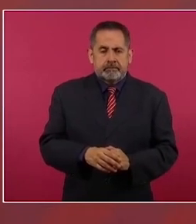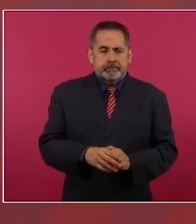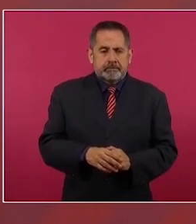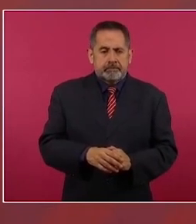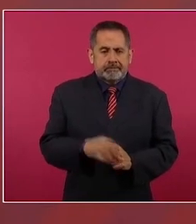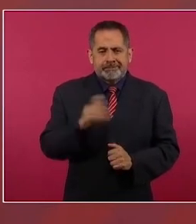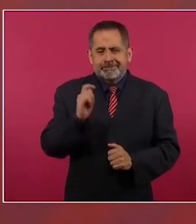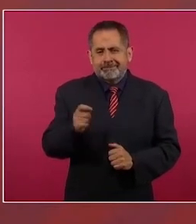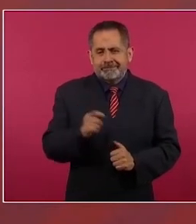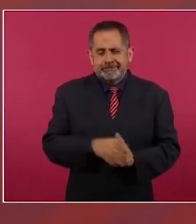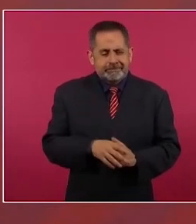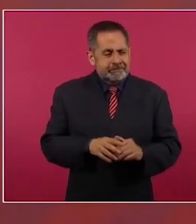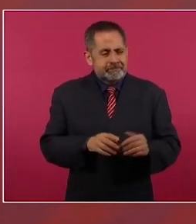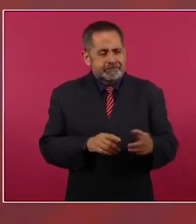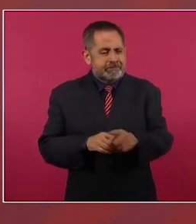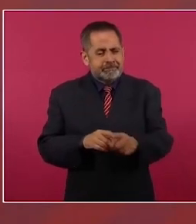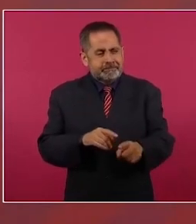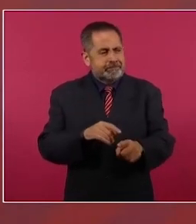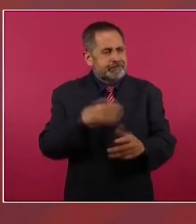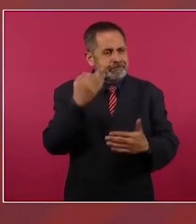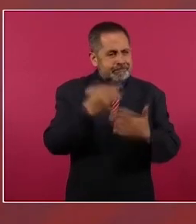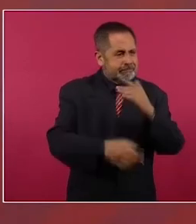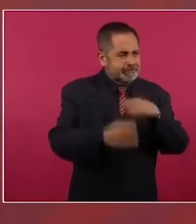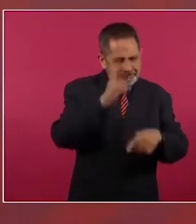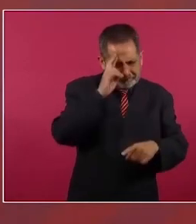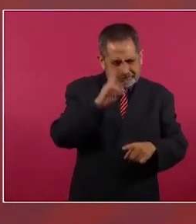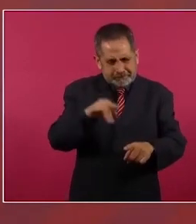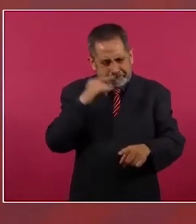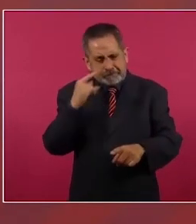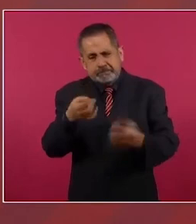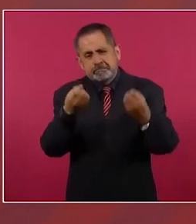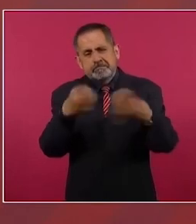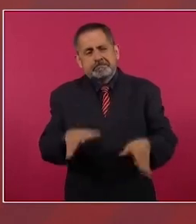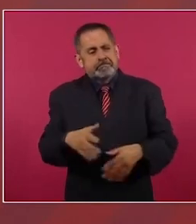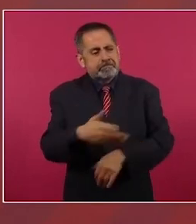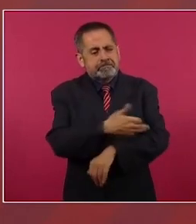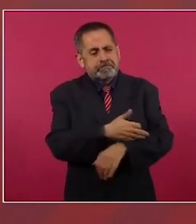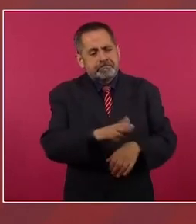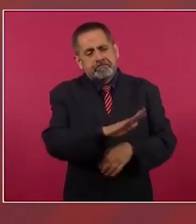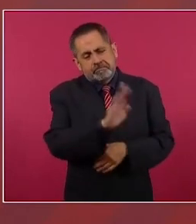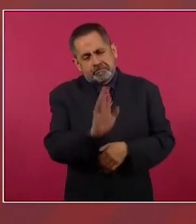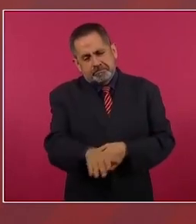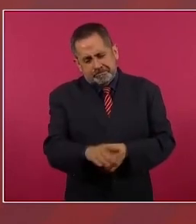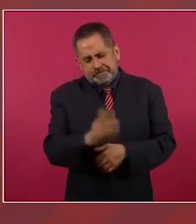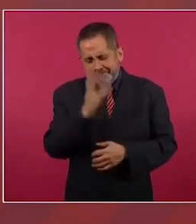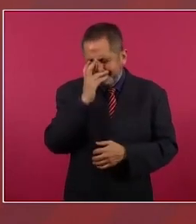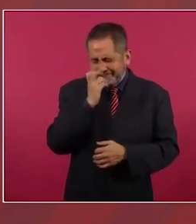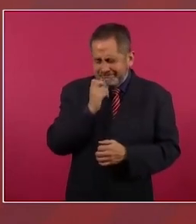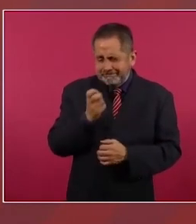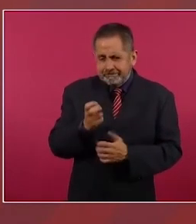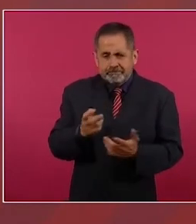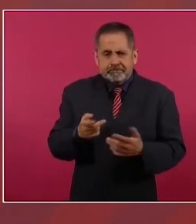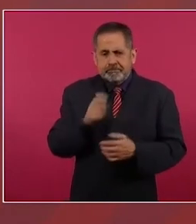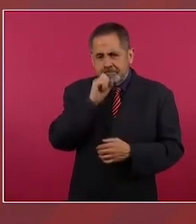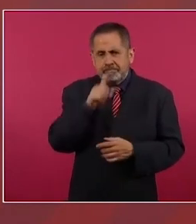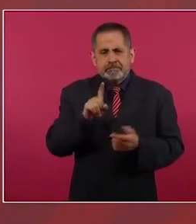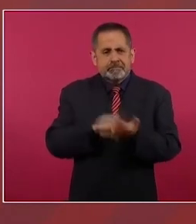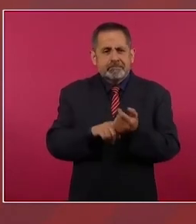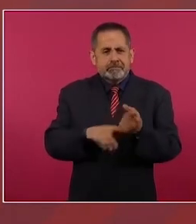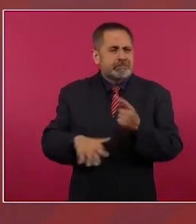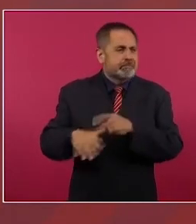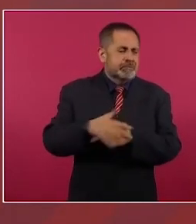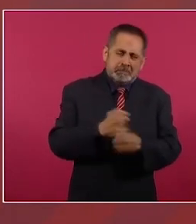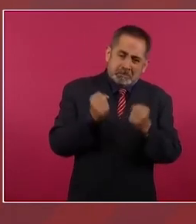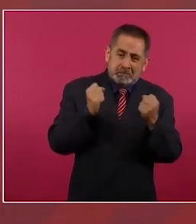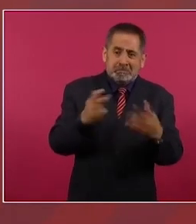no solo de agravio por perder a sus familiares, que es muy triste, sino también por la situación de